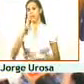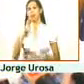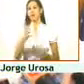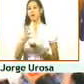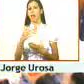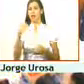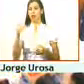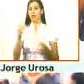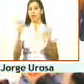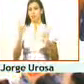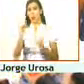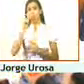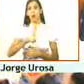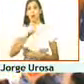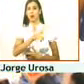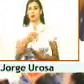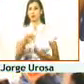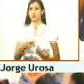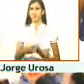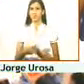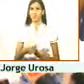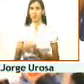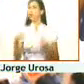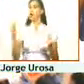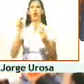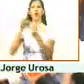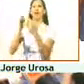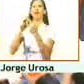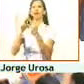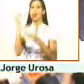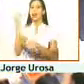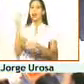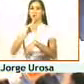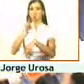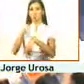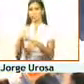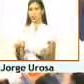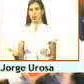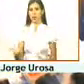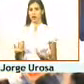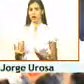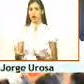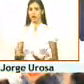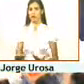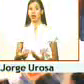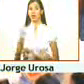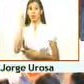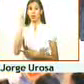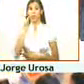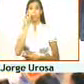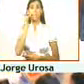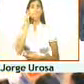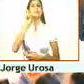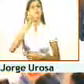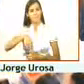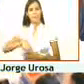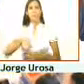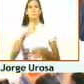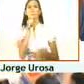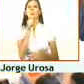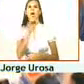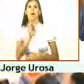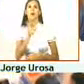país. Se desconoce a la Asamblea Nacional, cuyos diputados y diputadas fueron electos por el